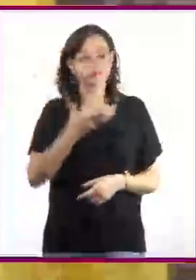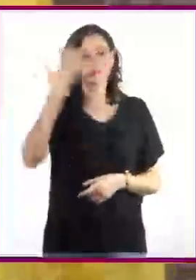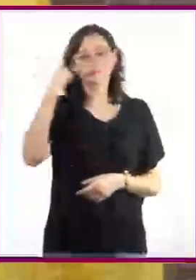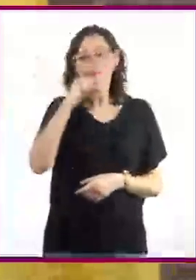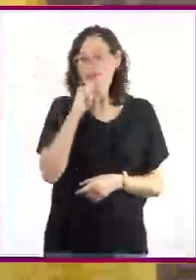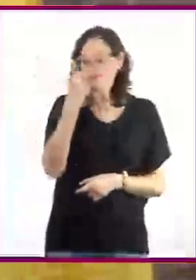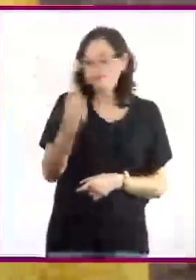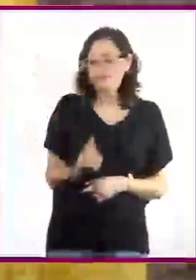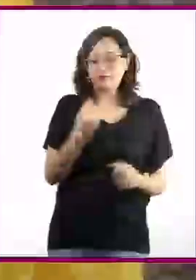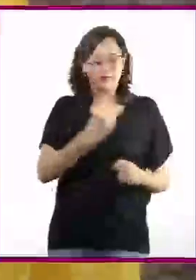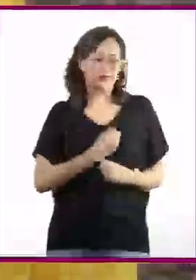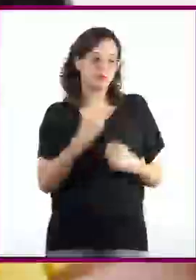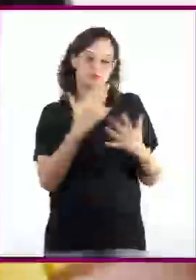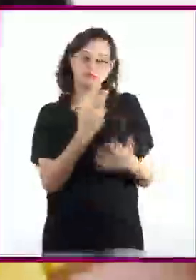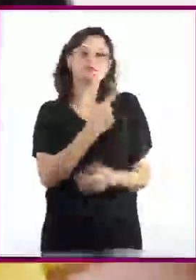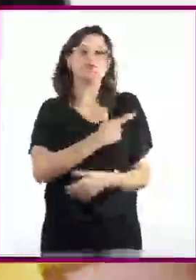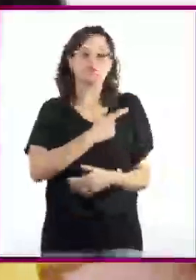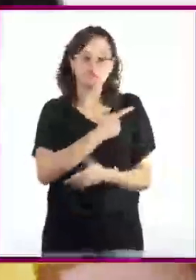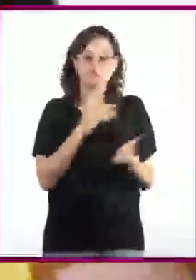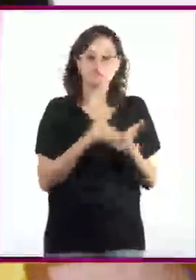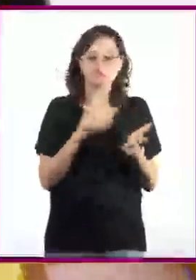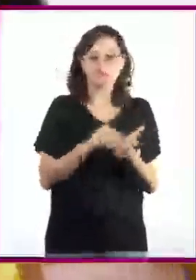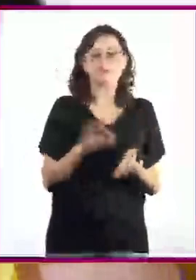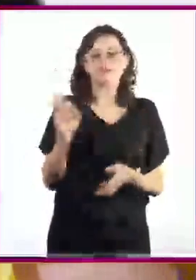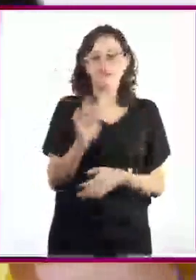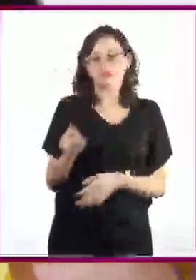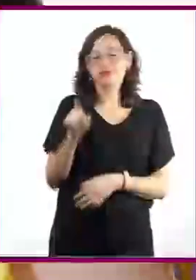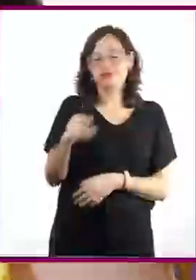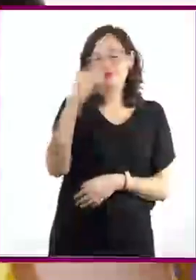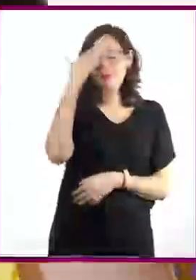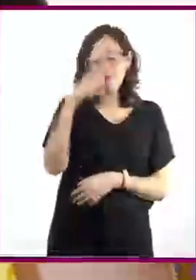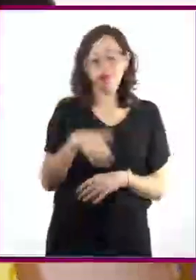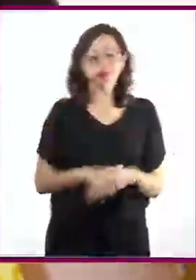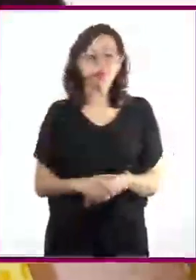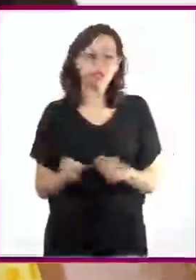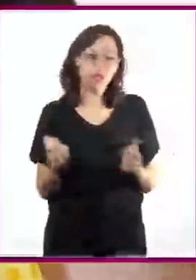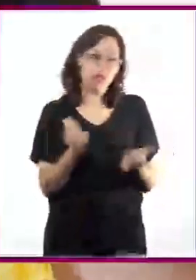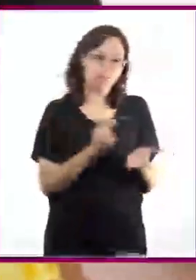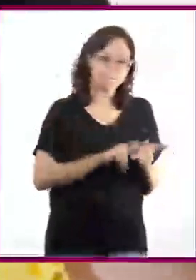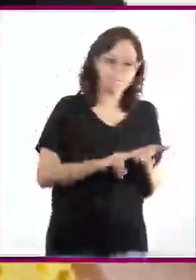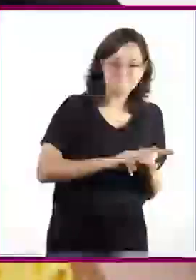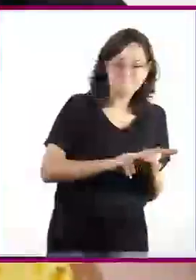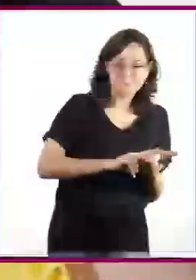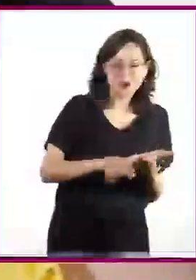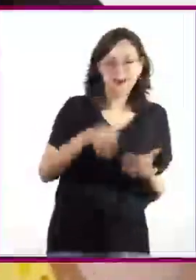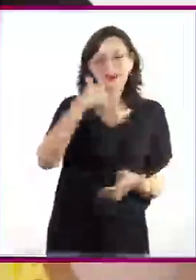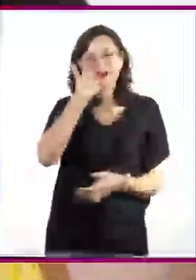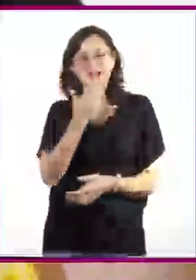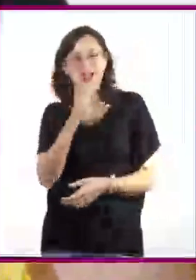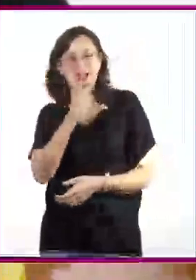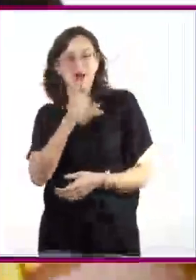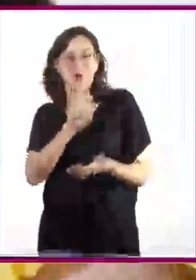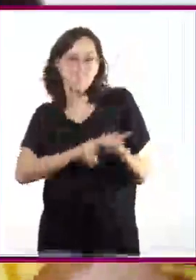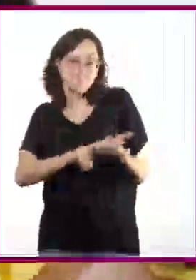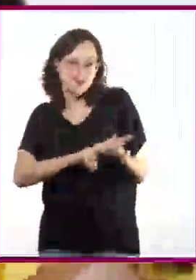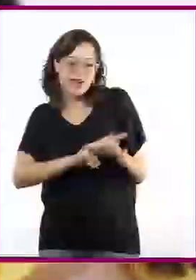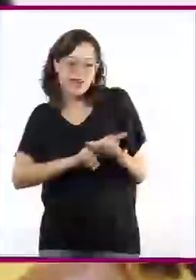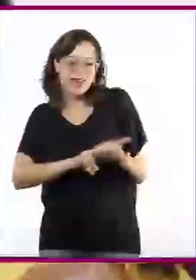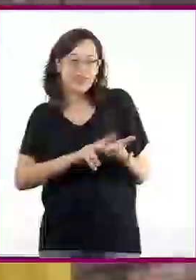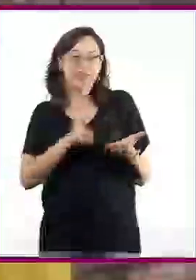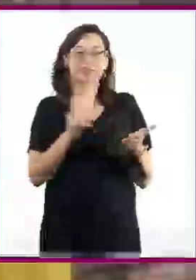que me sigue gustando y es el que seguramente tú conoces, que empieza diciendo: verde que te quiero verde, verde viento, verde